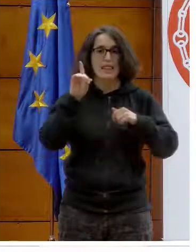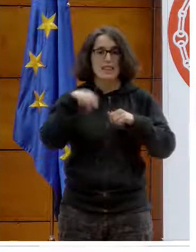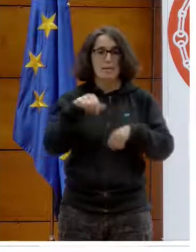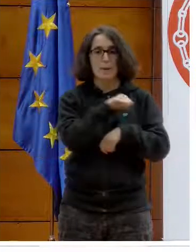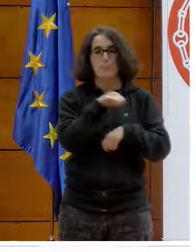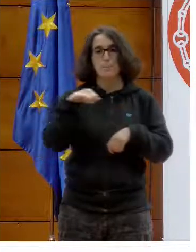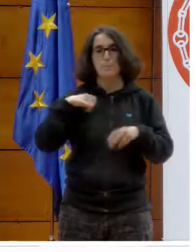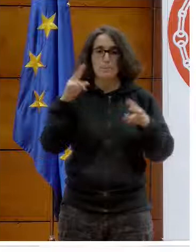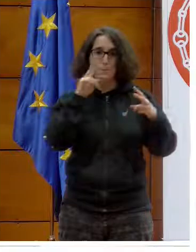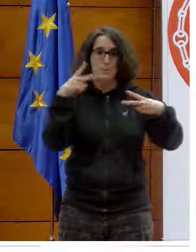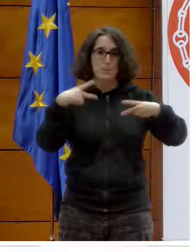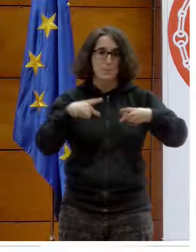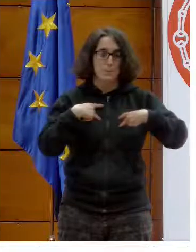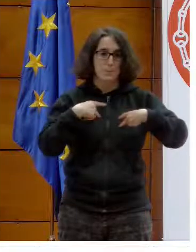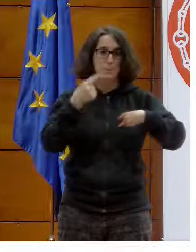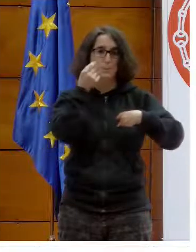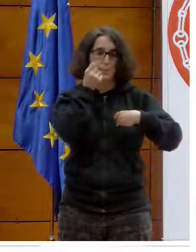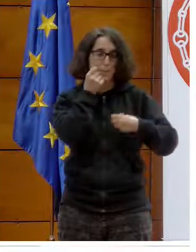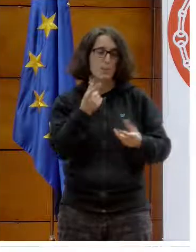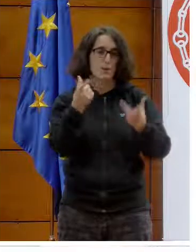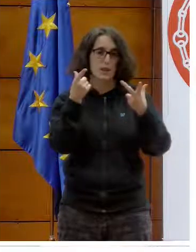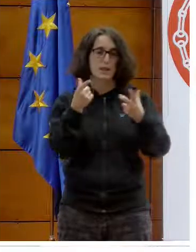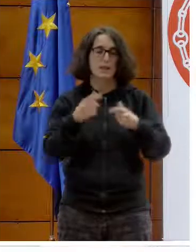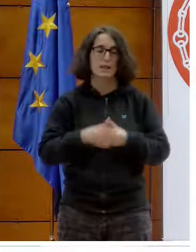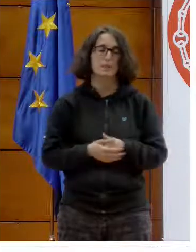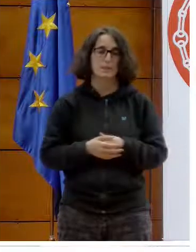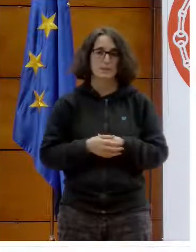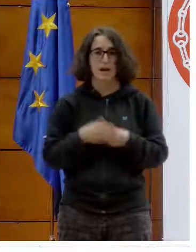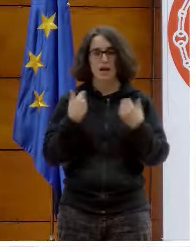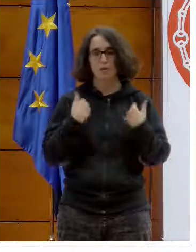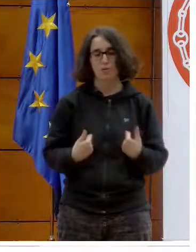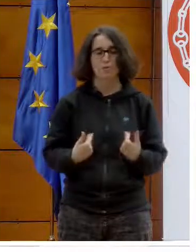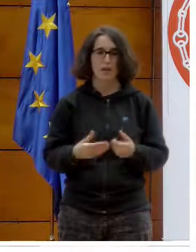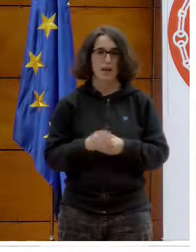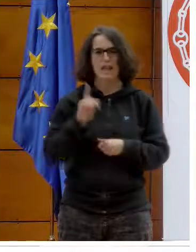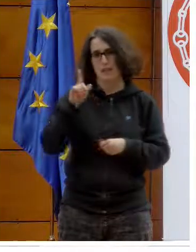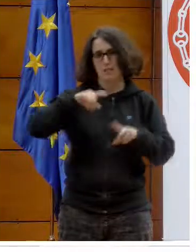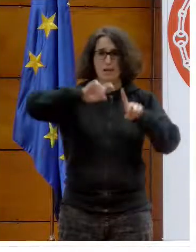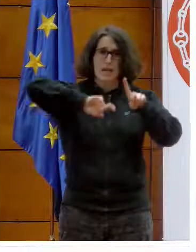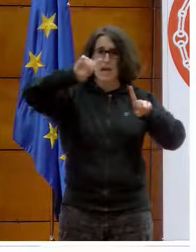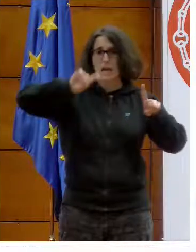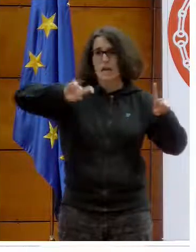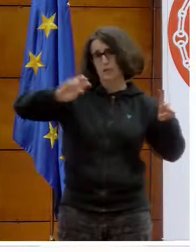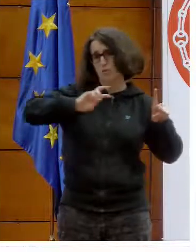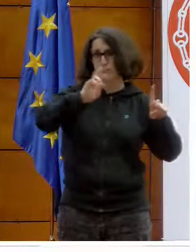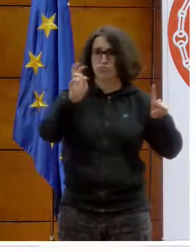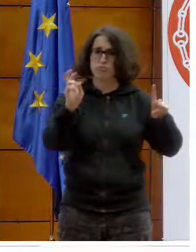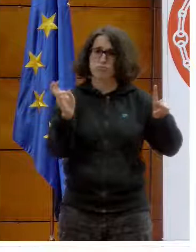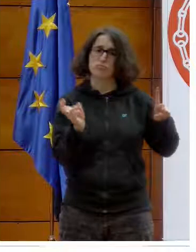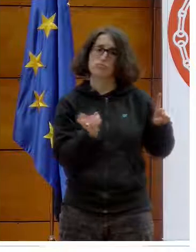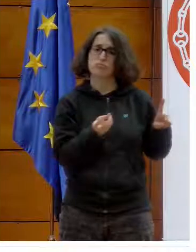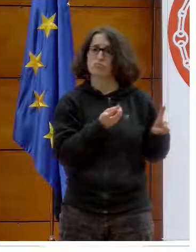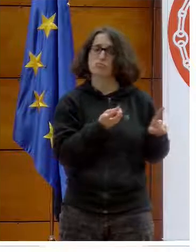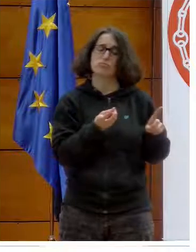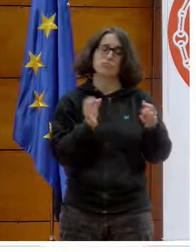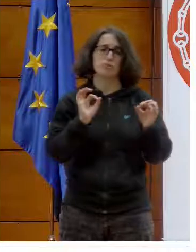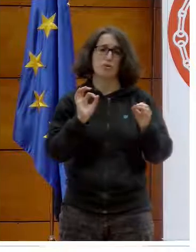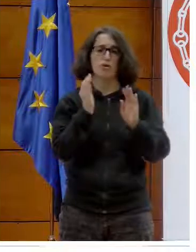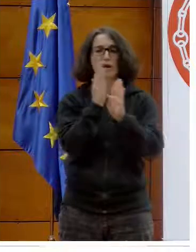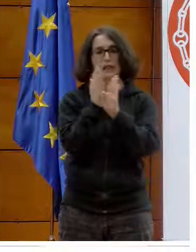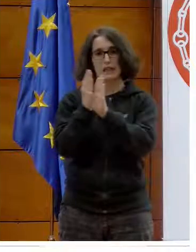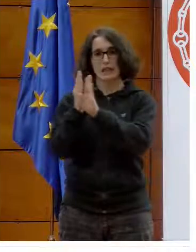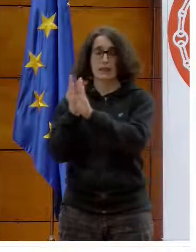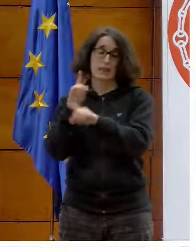esquema corporal, así como hemos pasado otras escalas estandarizadas que se adecuaban pues, a los objetivos